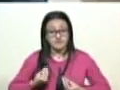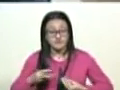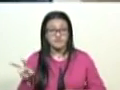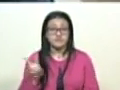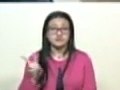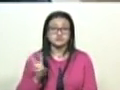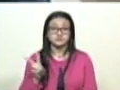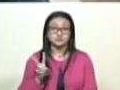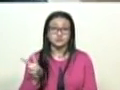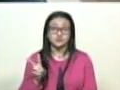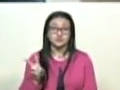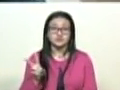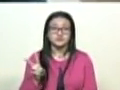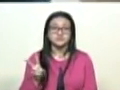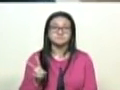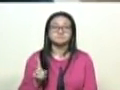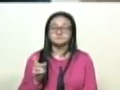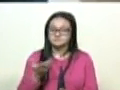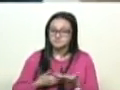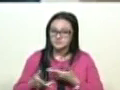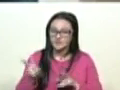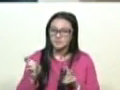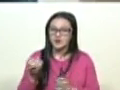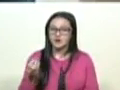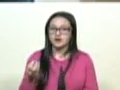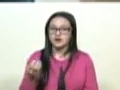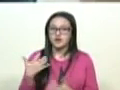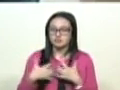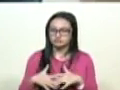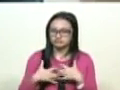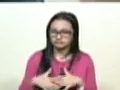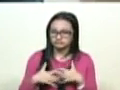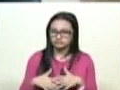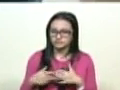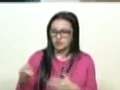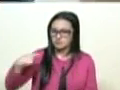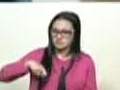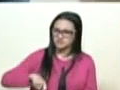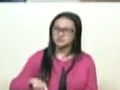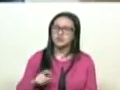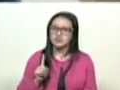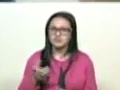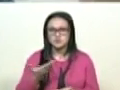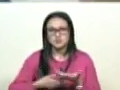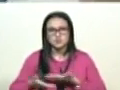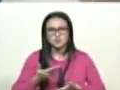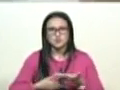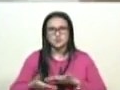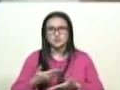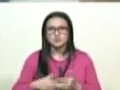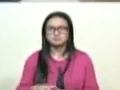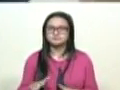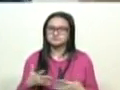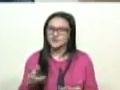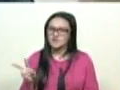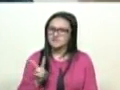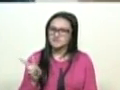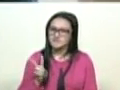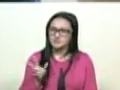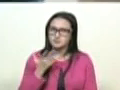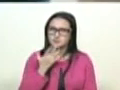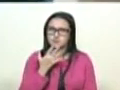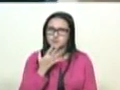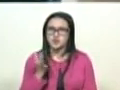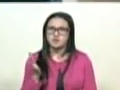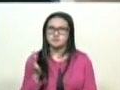que reforzar el intercambio comercial, las inversiones conjuntas. Y precisamente, ¿qué venezolano o venezolana, por ejemplo,